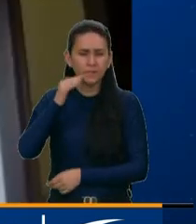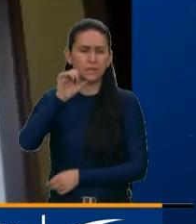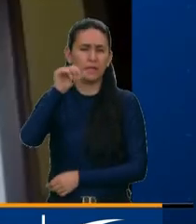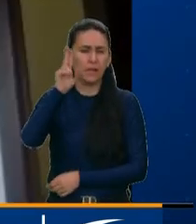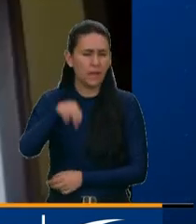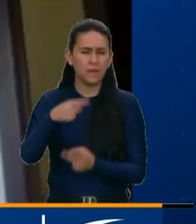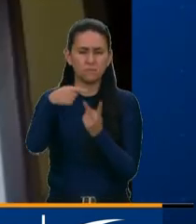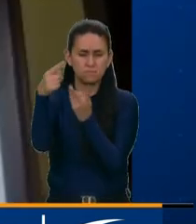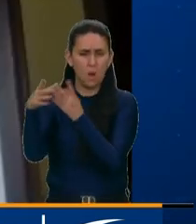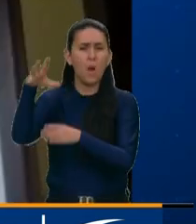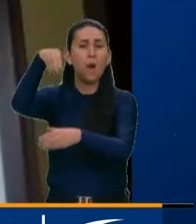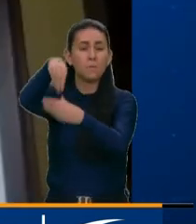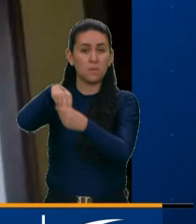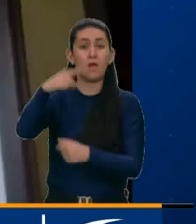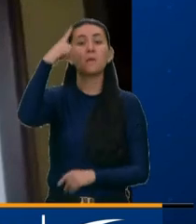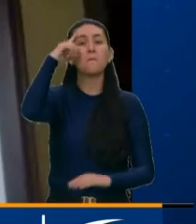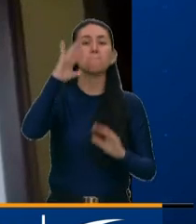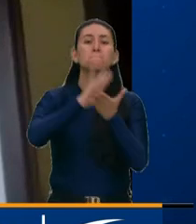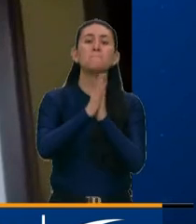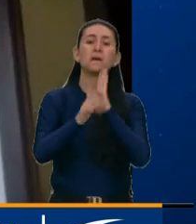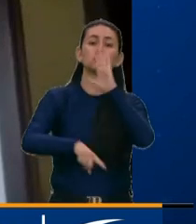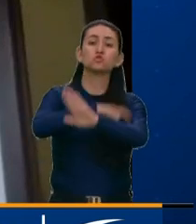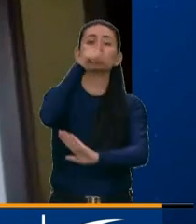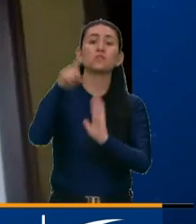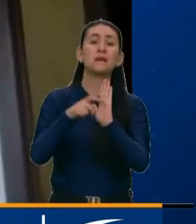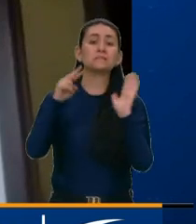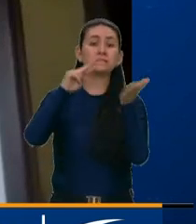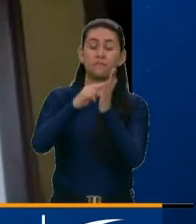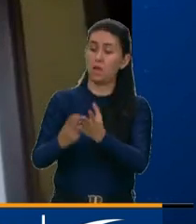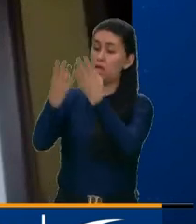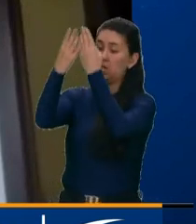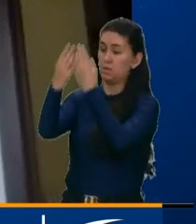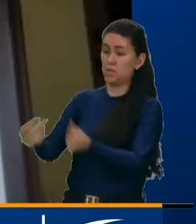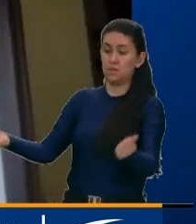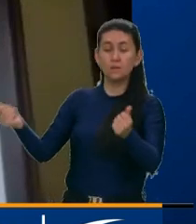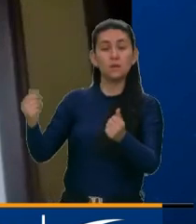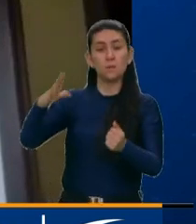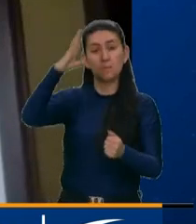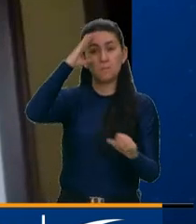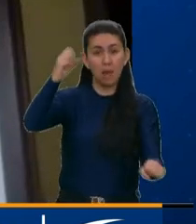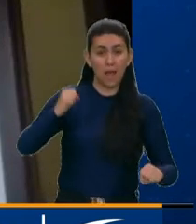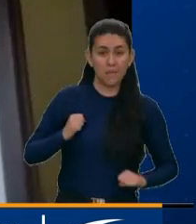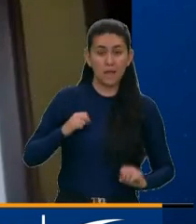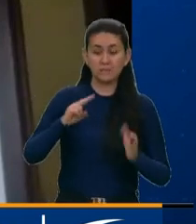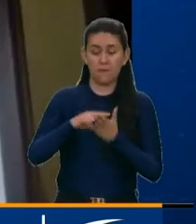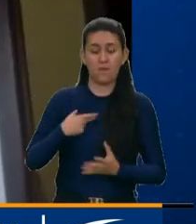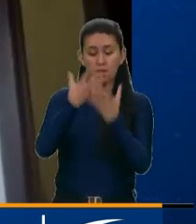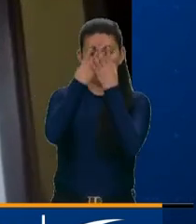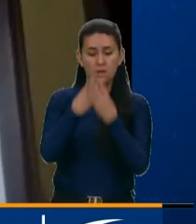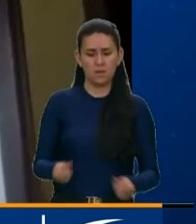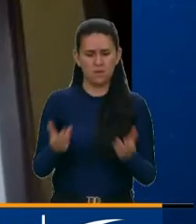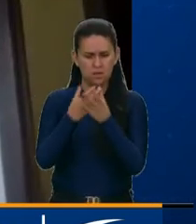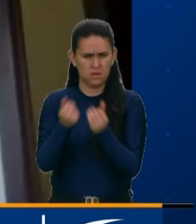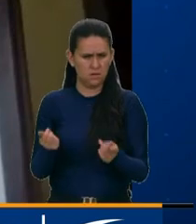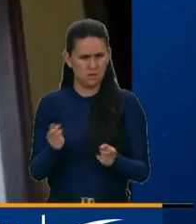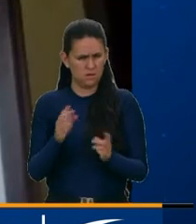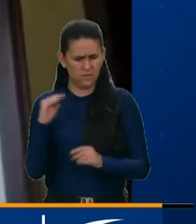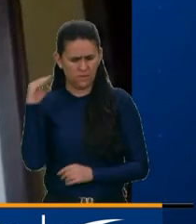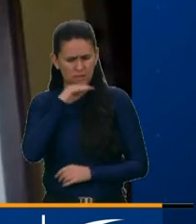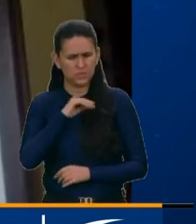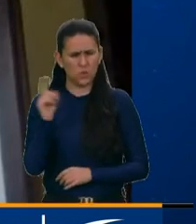paz total era la ausencia de presencia militar o la ausencia de funciones militares en el territorio, y pues eso